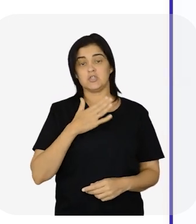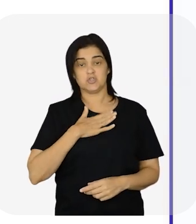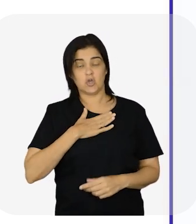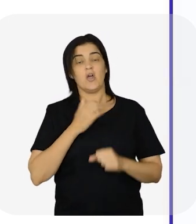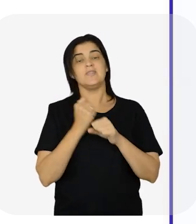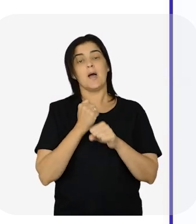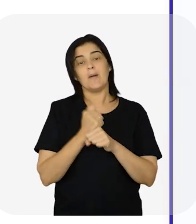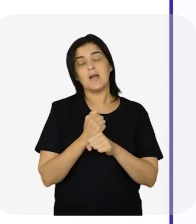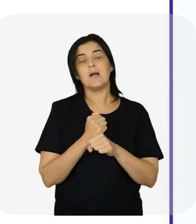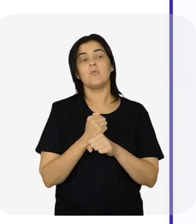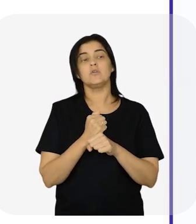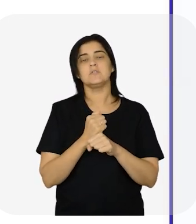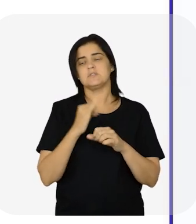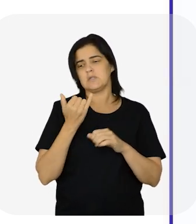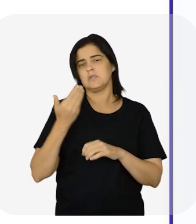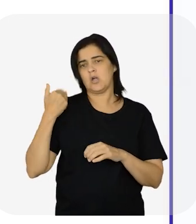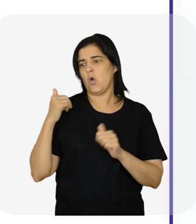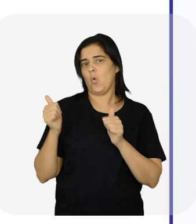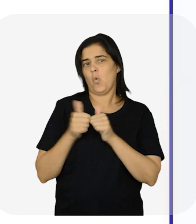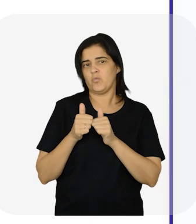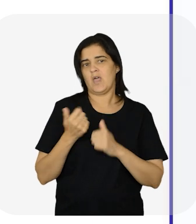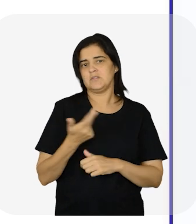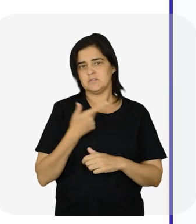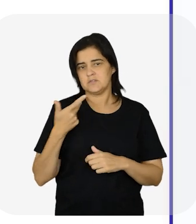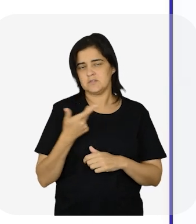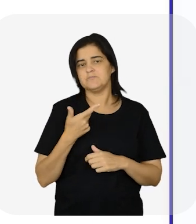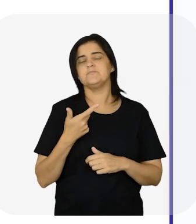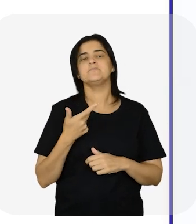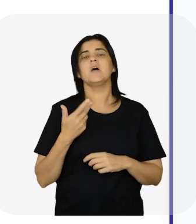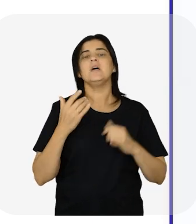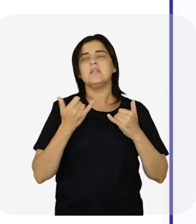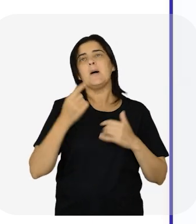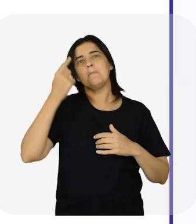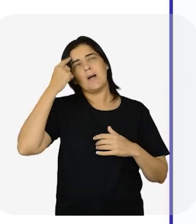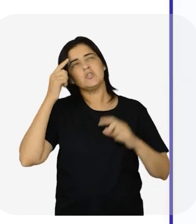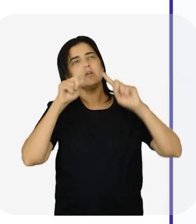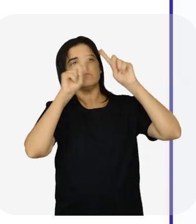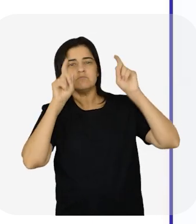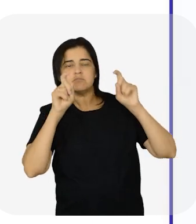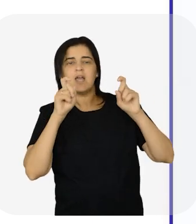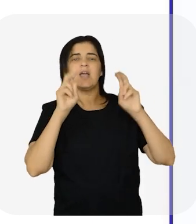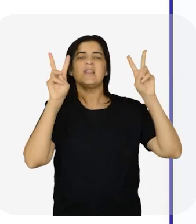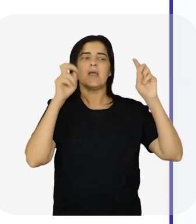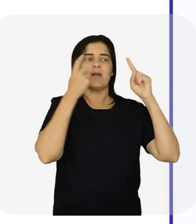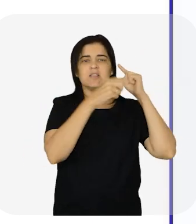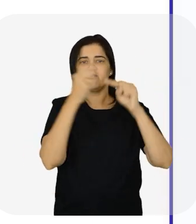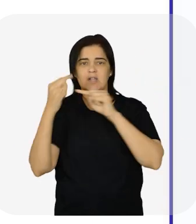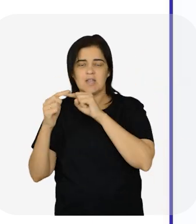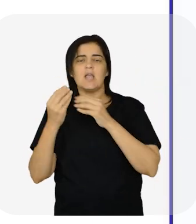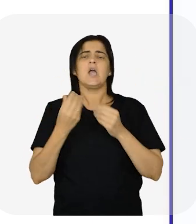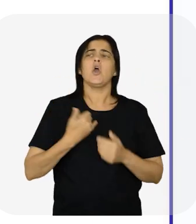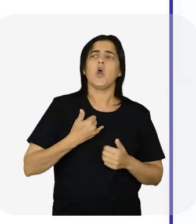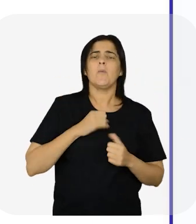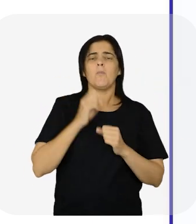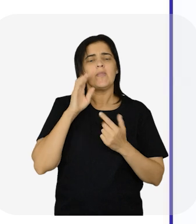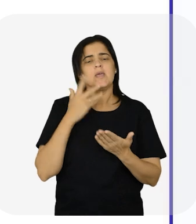trabajamos hace tiempo juntas y bueno, y venimos reflexionando en torno a diferentes temáticas y en cómo podemos